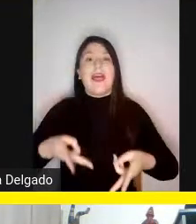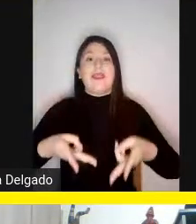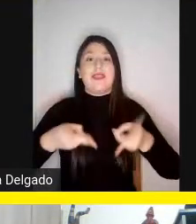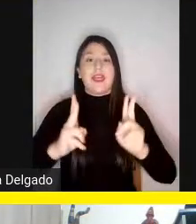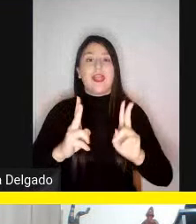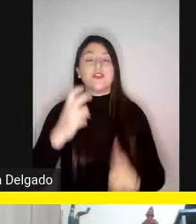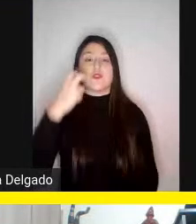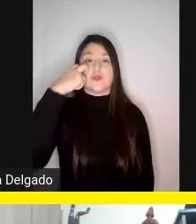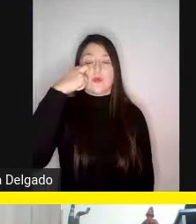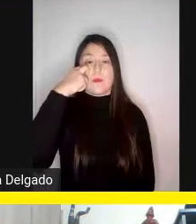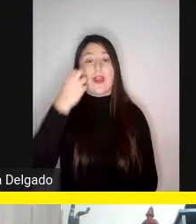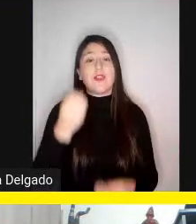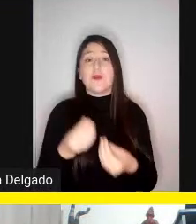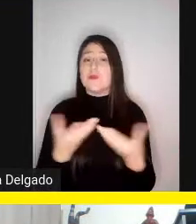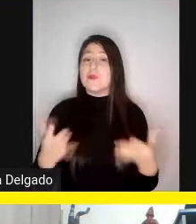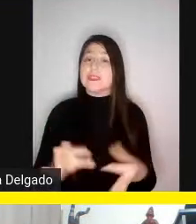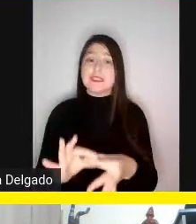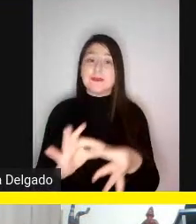ustedes por estar acá.